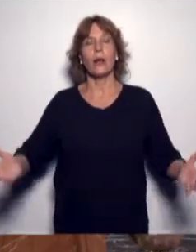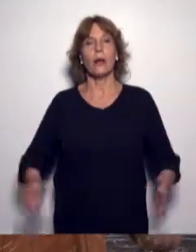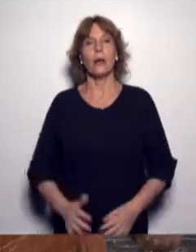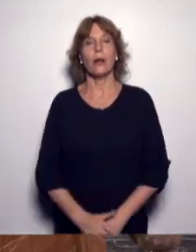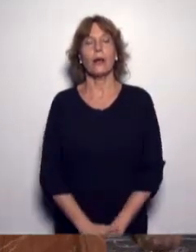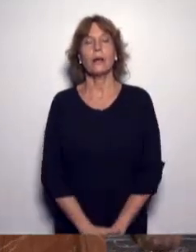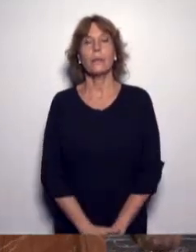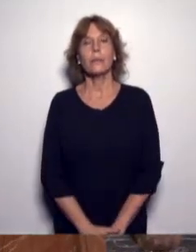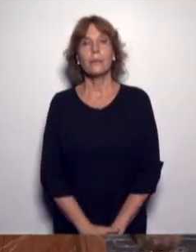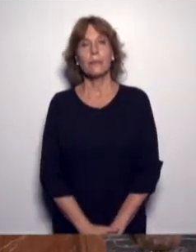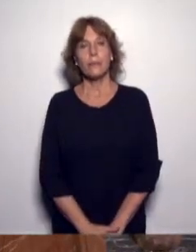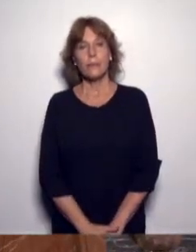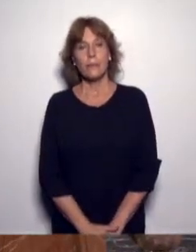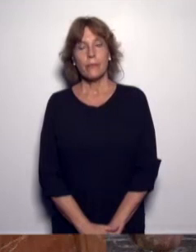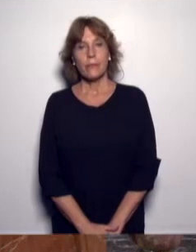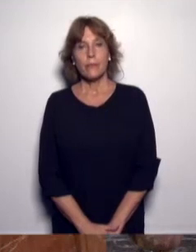aleluya.